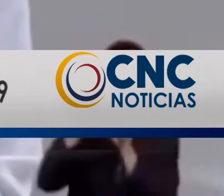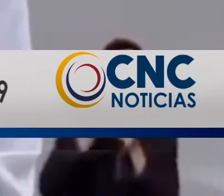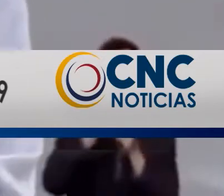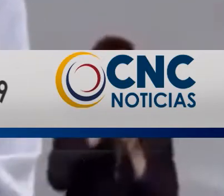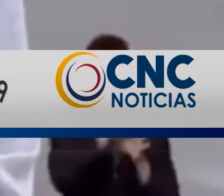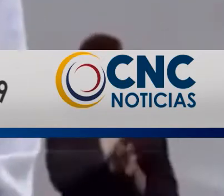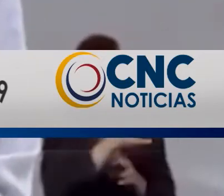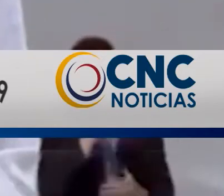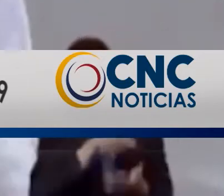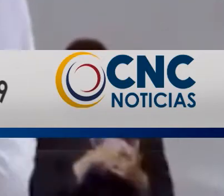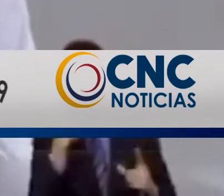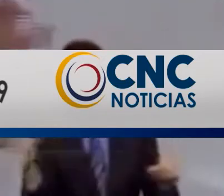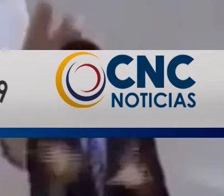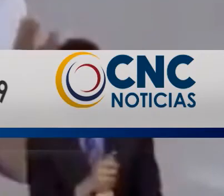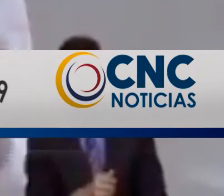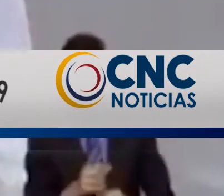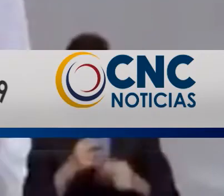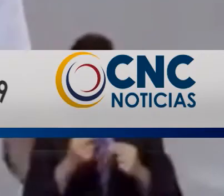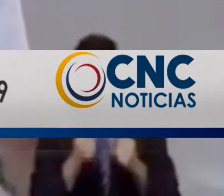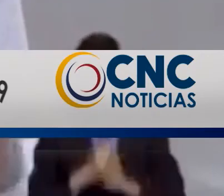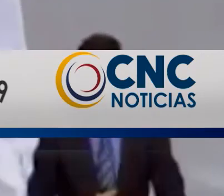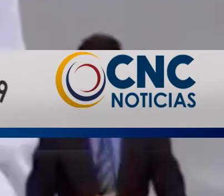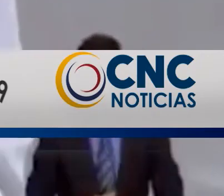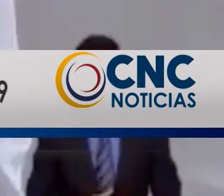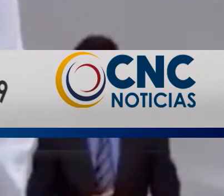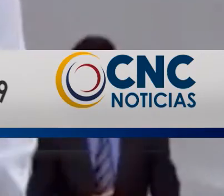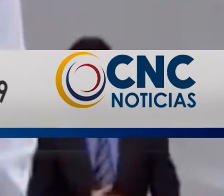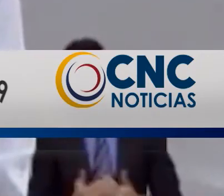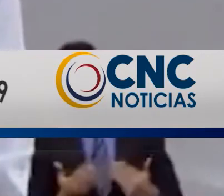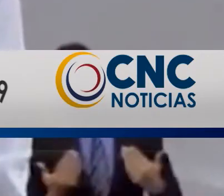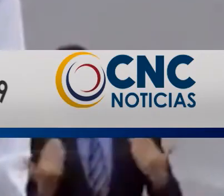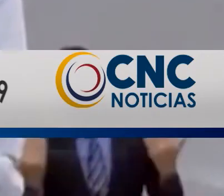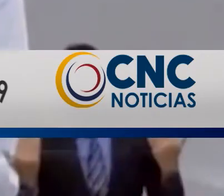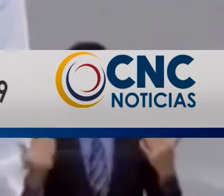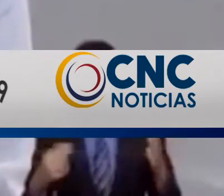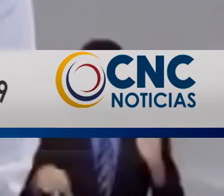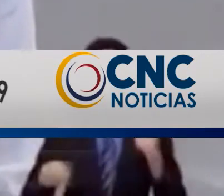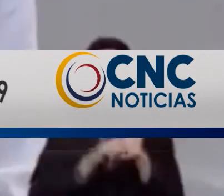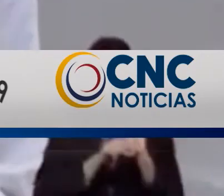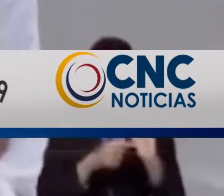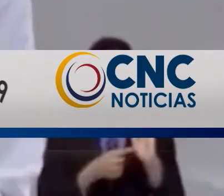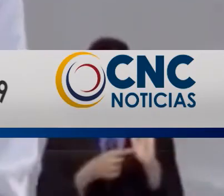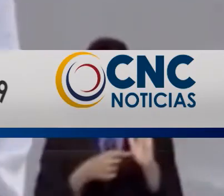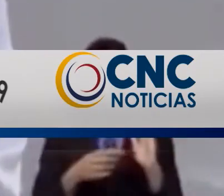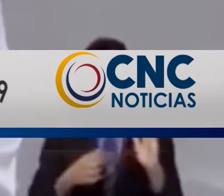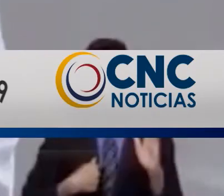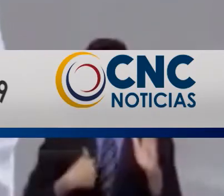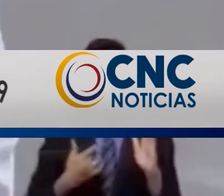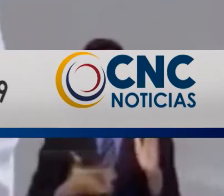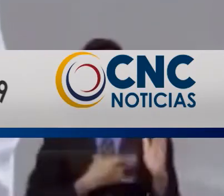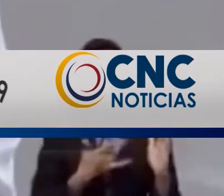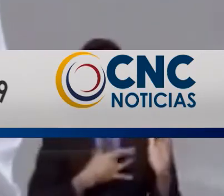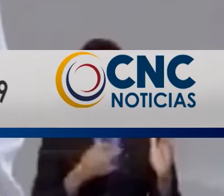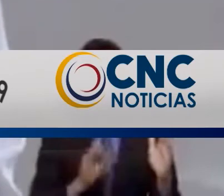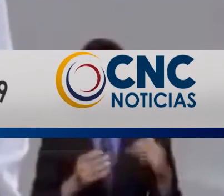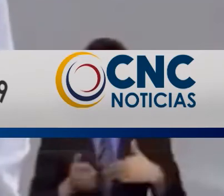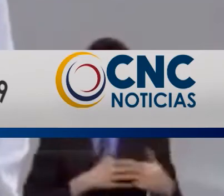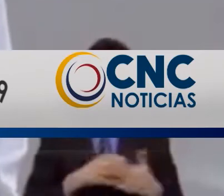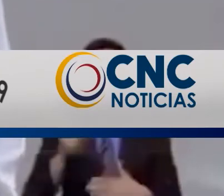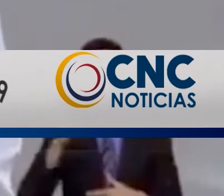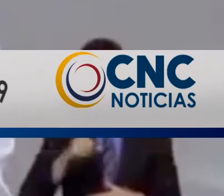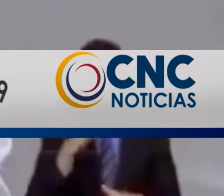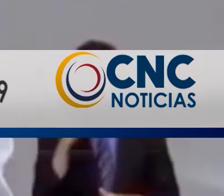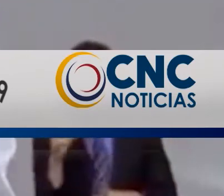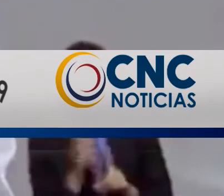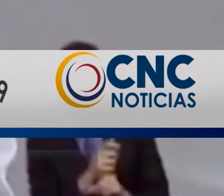diagnóstico inicial. No sirve para mucho que la prueba sea negativa y el paciente sea asintomático, hay que hacerle un PCR. Pero si la prueba